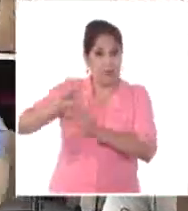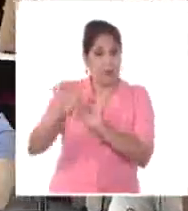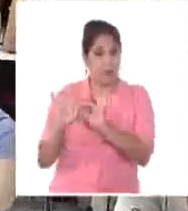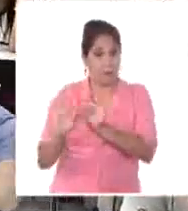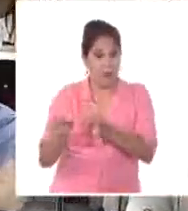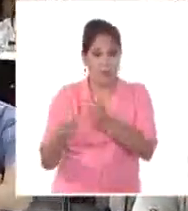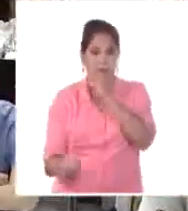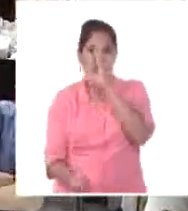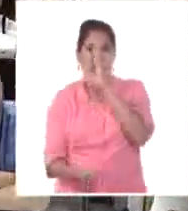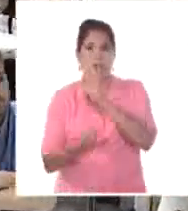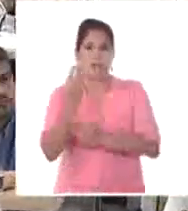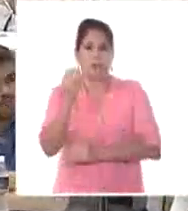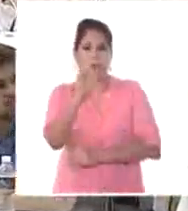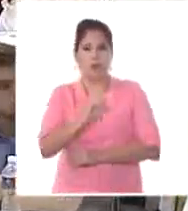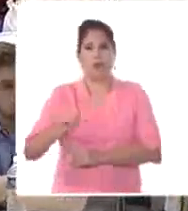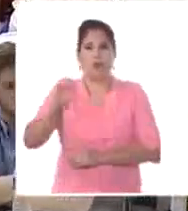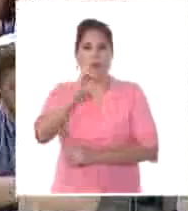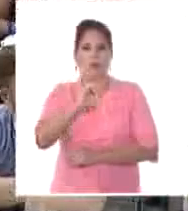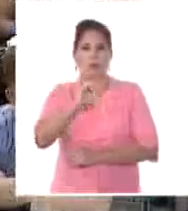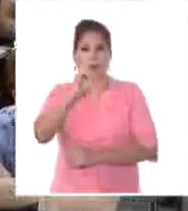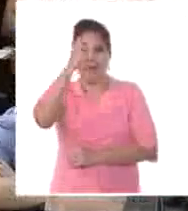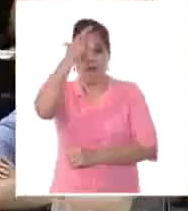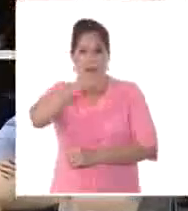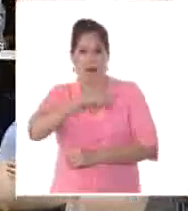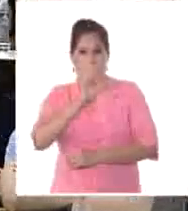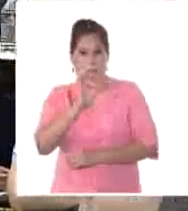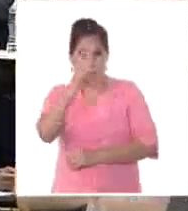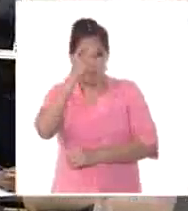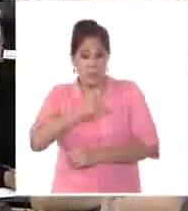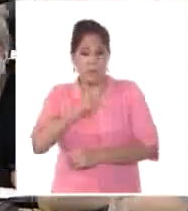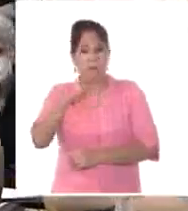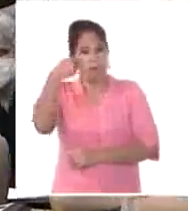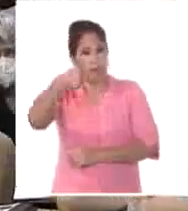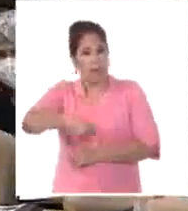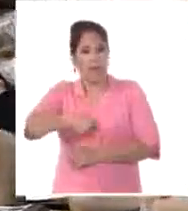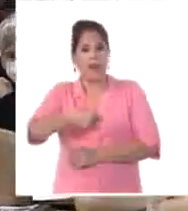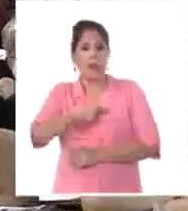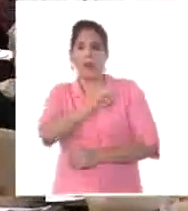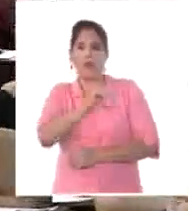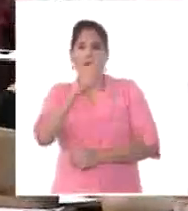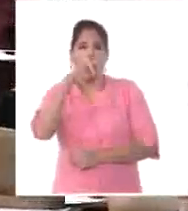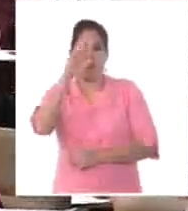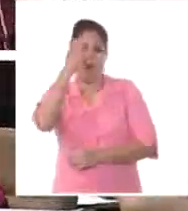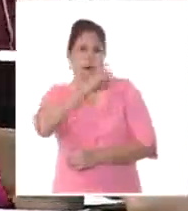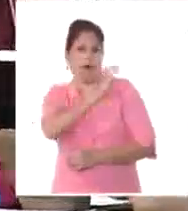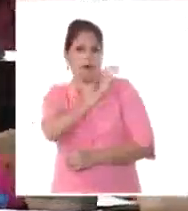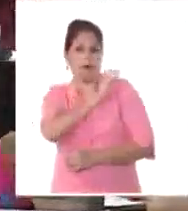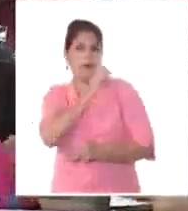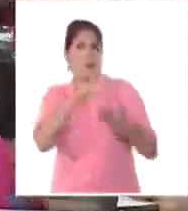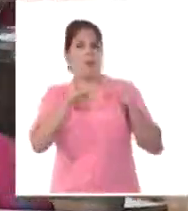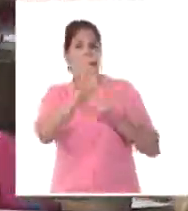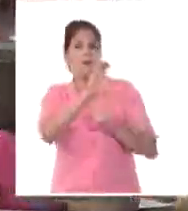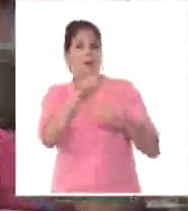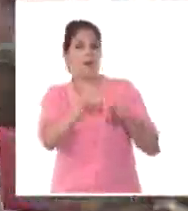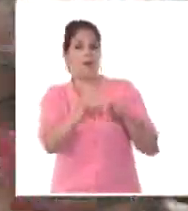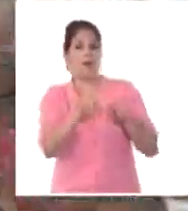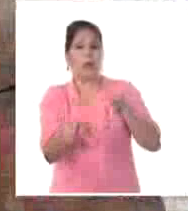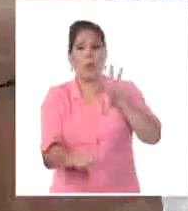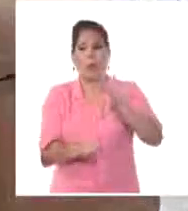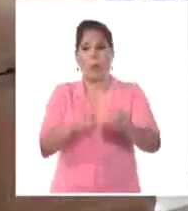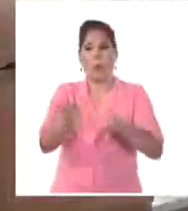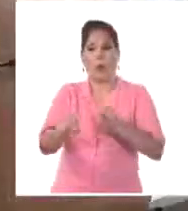se fundó la Organización de Estados Americanos, como la definió el canciller Raúl Roa, como un ministerio de las